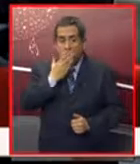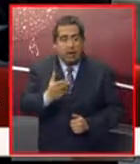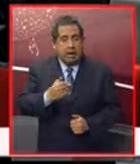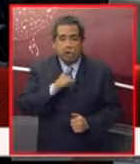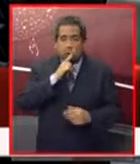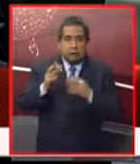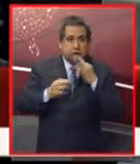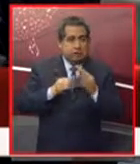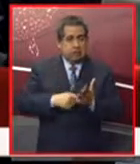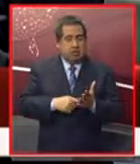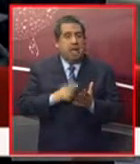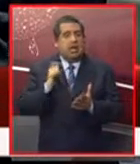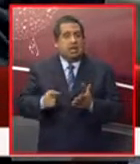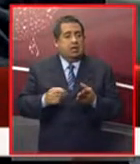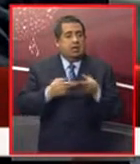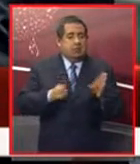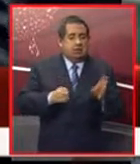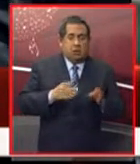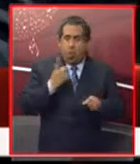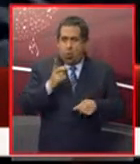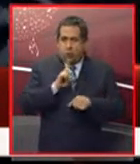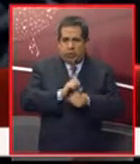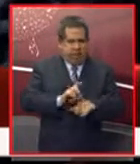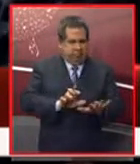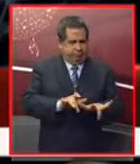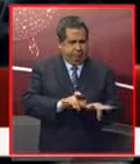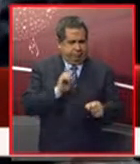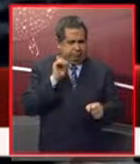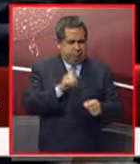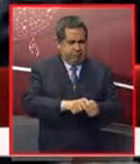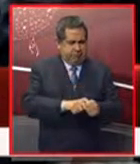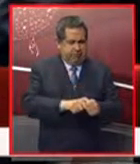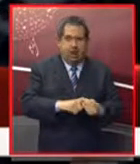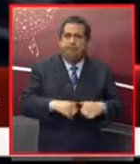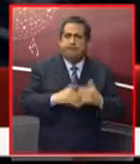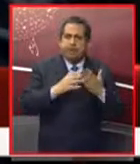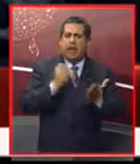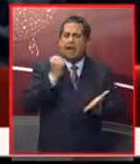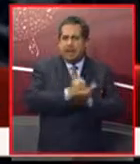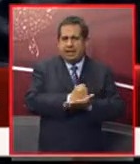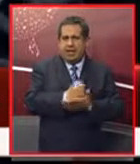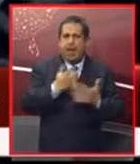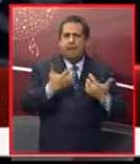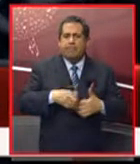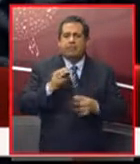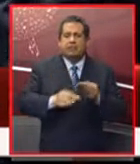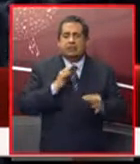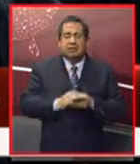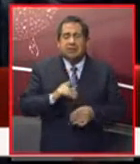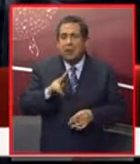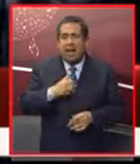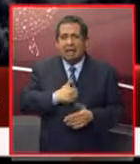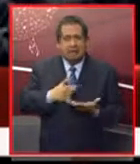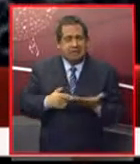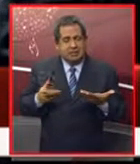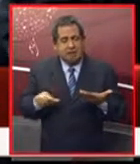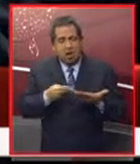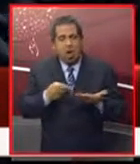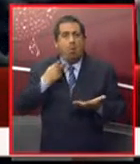se podrá abrir en un solo día una empresa, pero lástima que esto no venga acompañado de